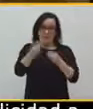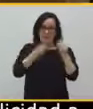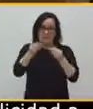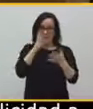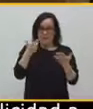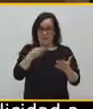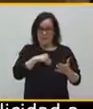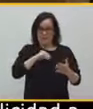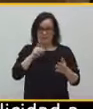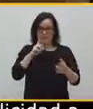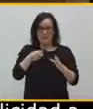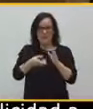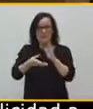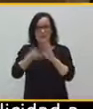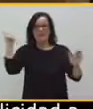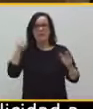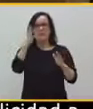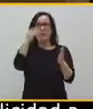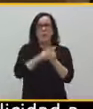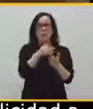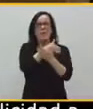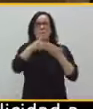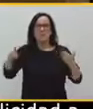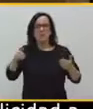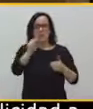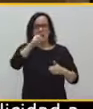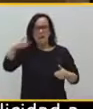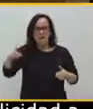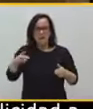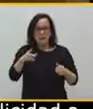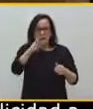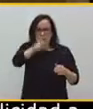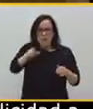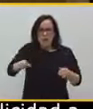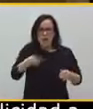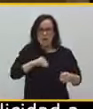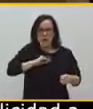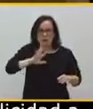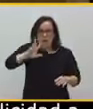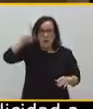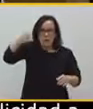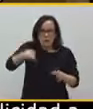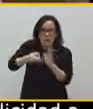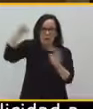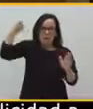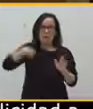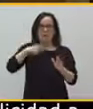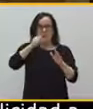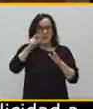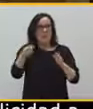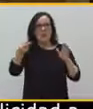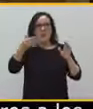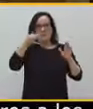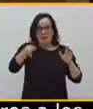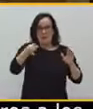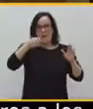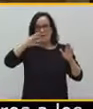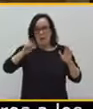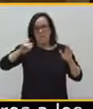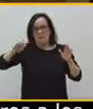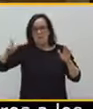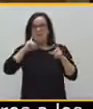quitando 4.000 millones de euros a los españoles. 4.000 más 100, más 15, más las televisiones de